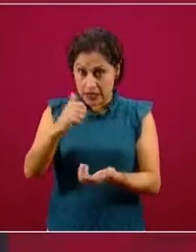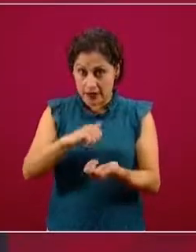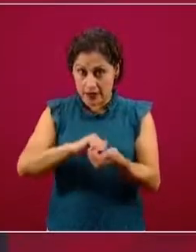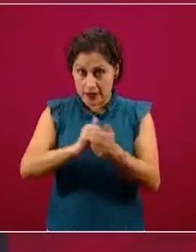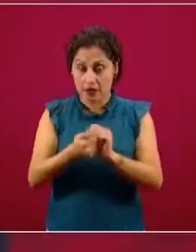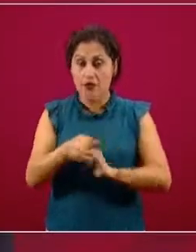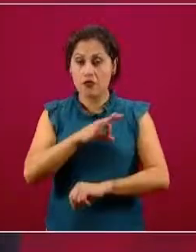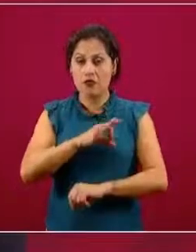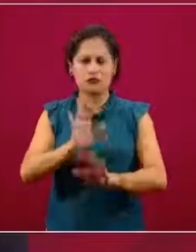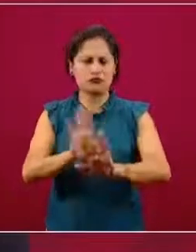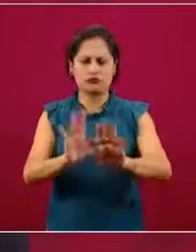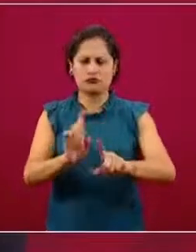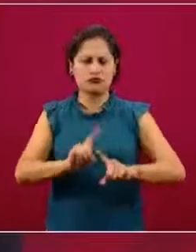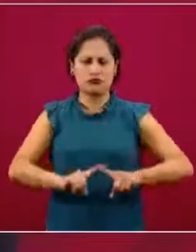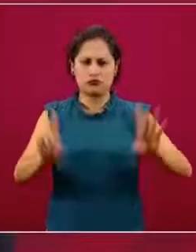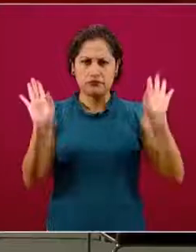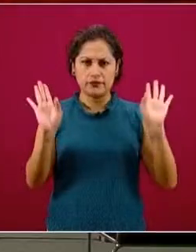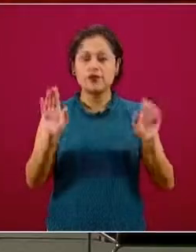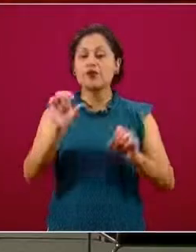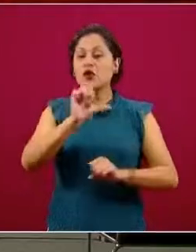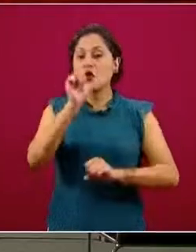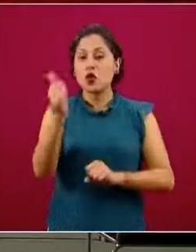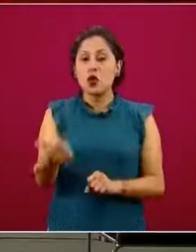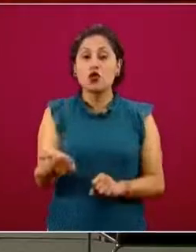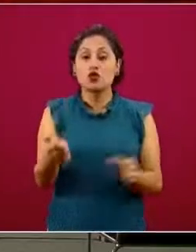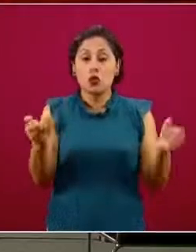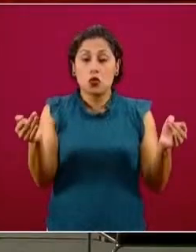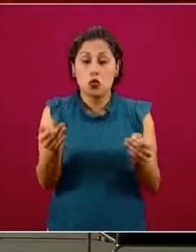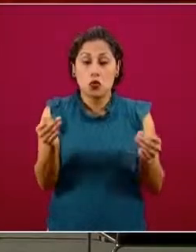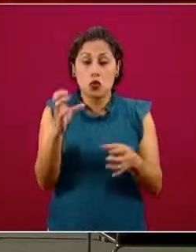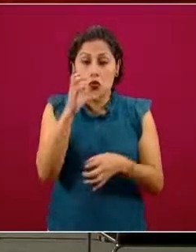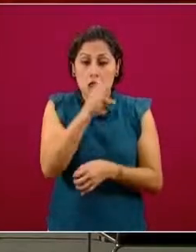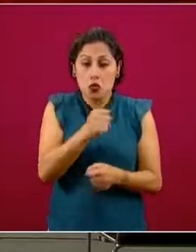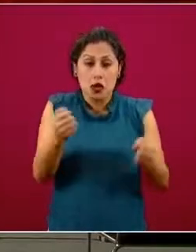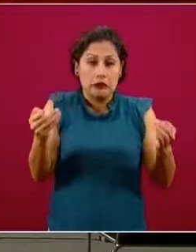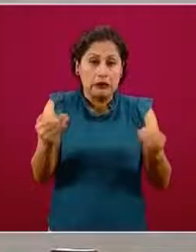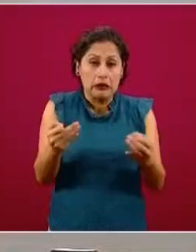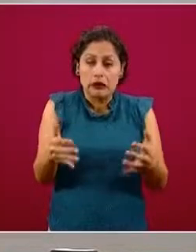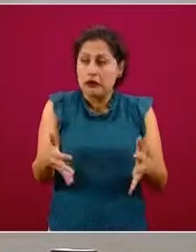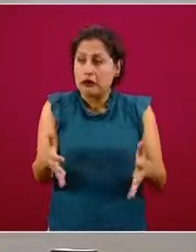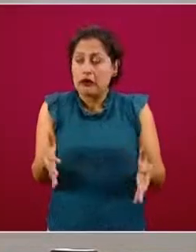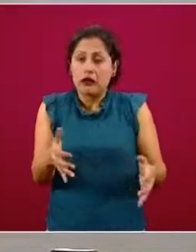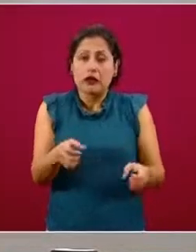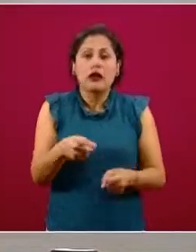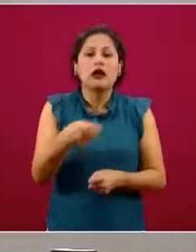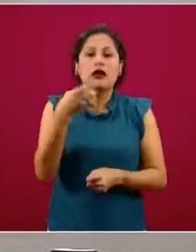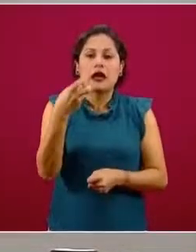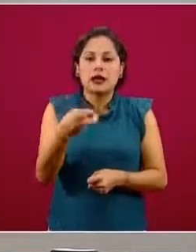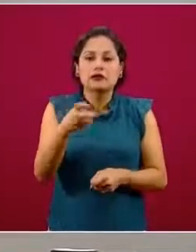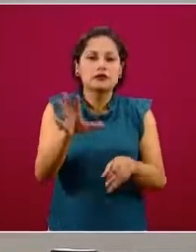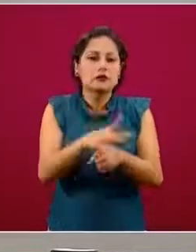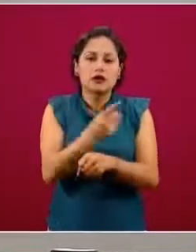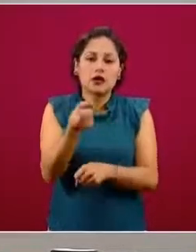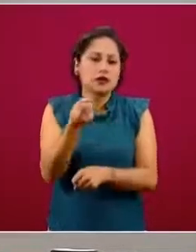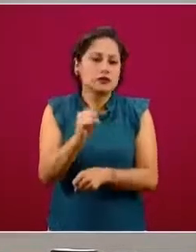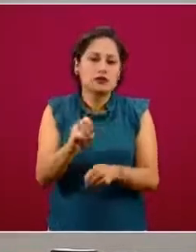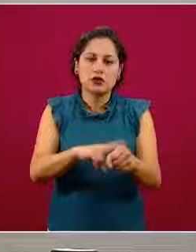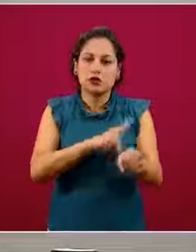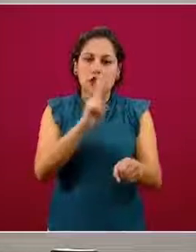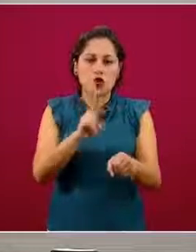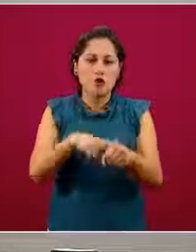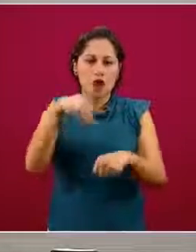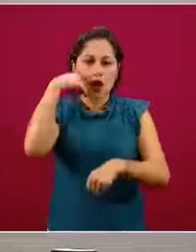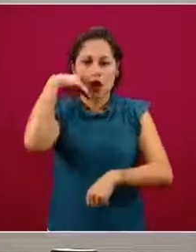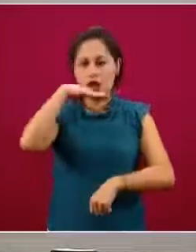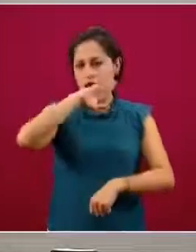fiebre, es un síntoma que antecede a la fiebre, generalmente se percibe como una sensación de